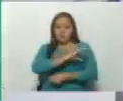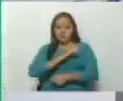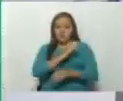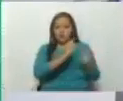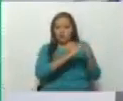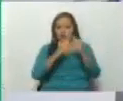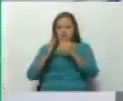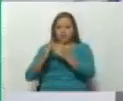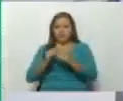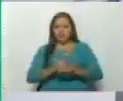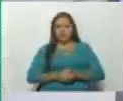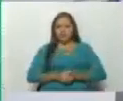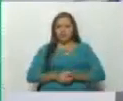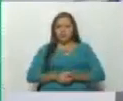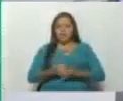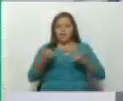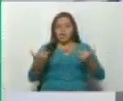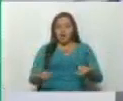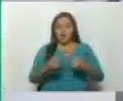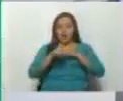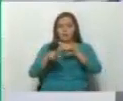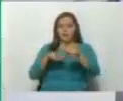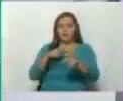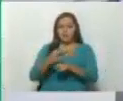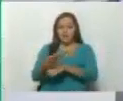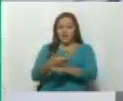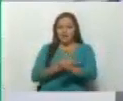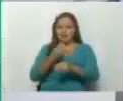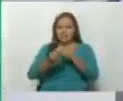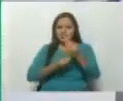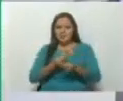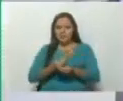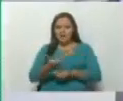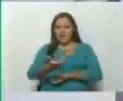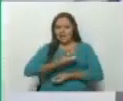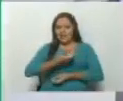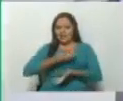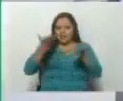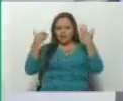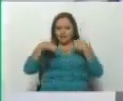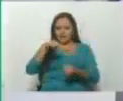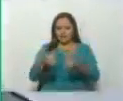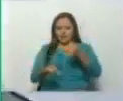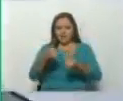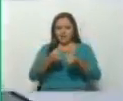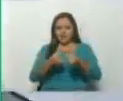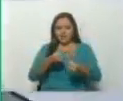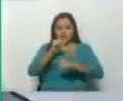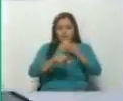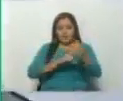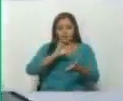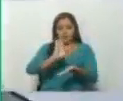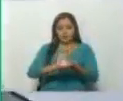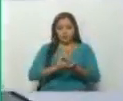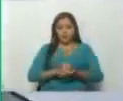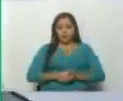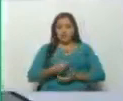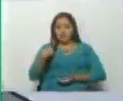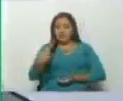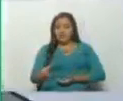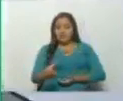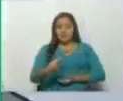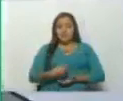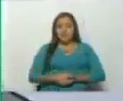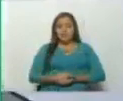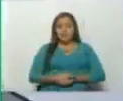le voy a dejar una pregunta al aire a la alcaldesa del municipio de Libertador, la almiranta Carmen Meléndez, y nos llamaba la atención porque ella hablaba en ese proyecto de